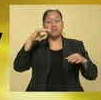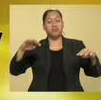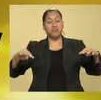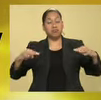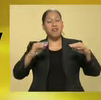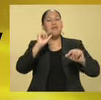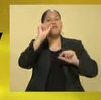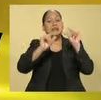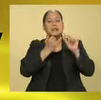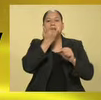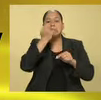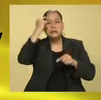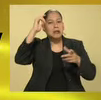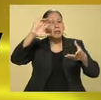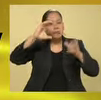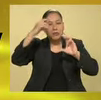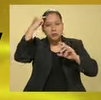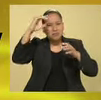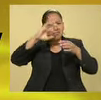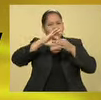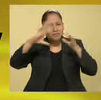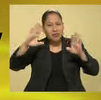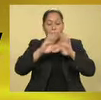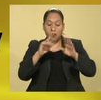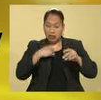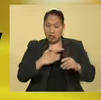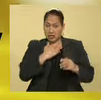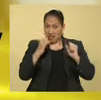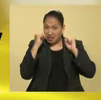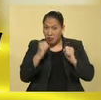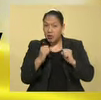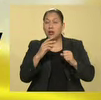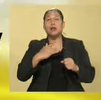los más altos niveles de inseguridad humana. E insatisfacción.